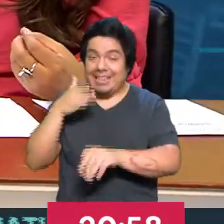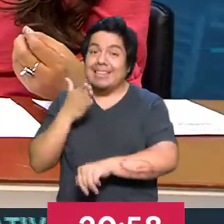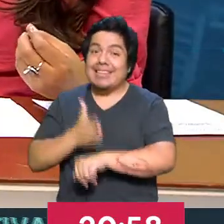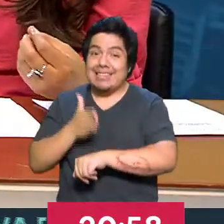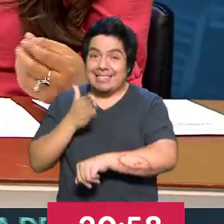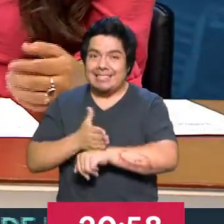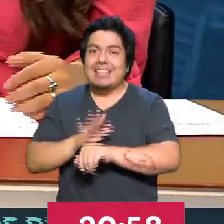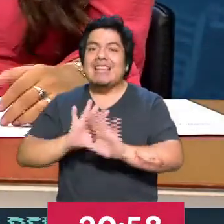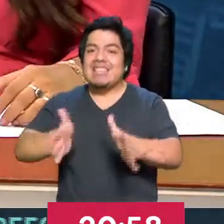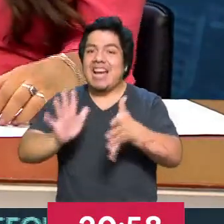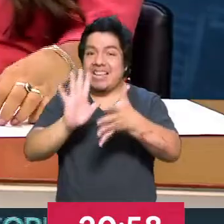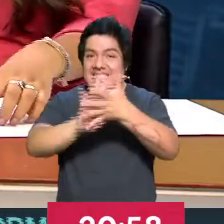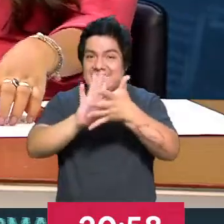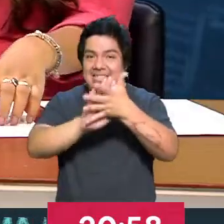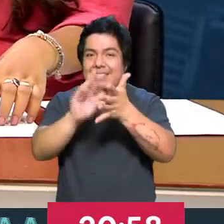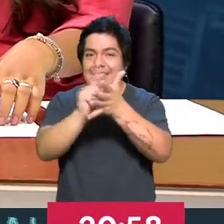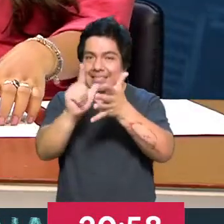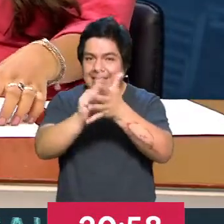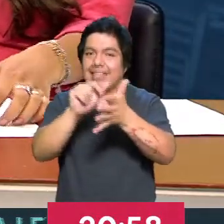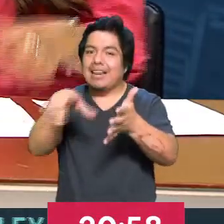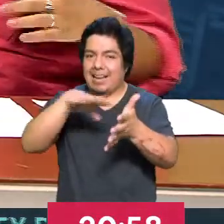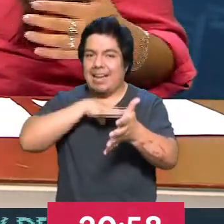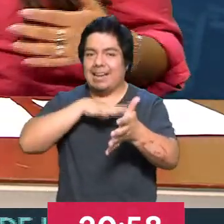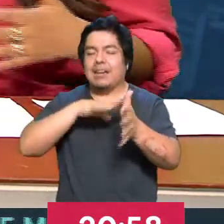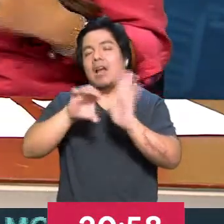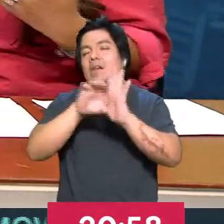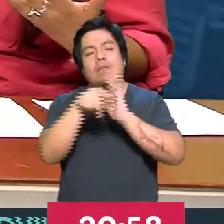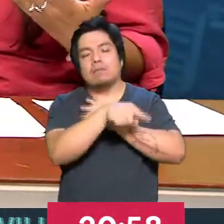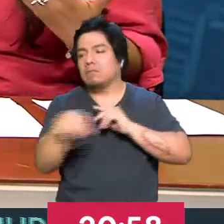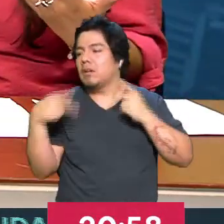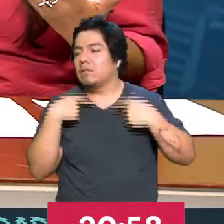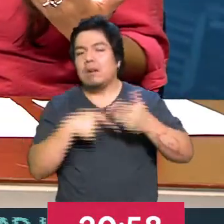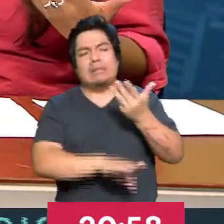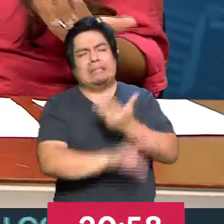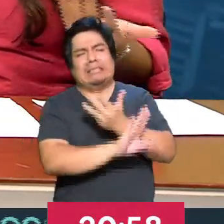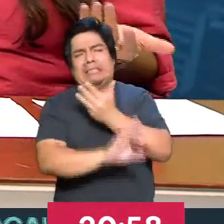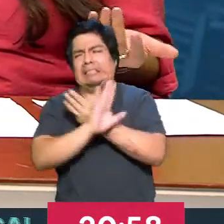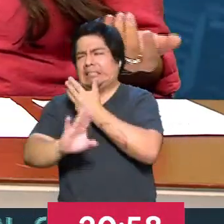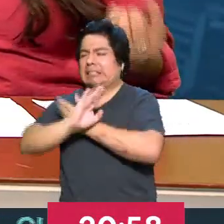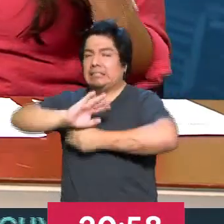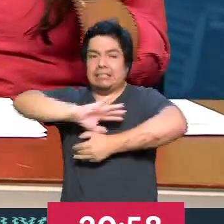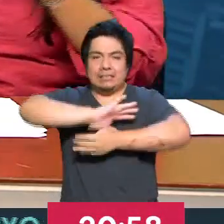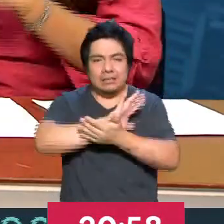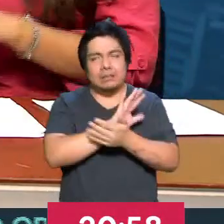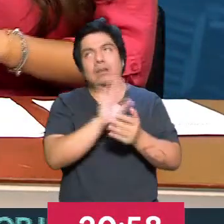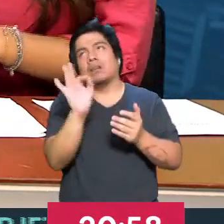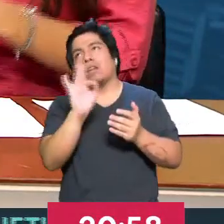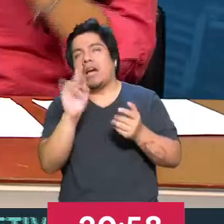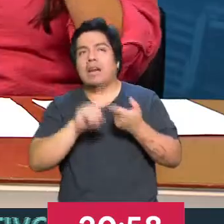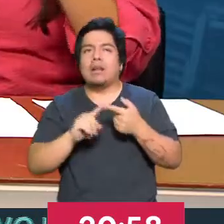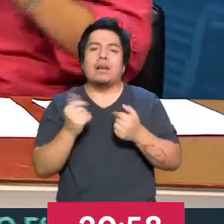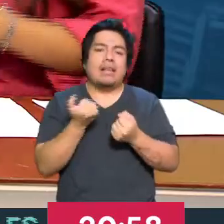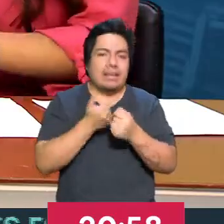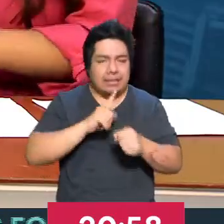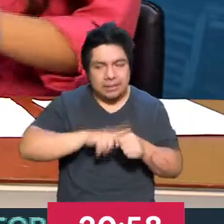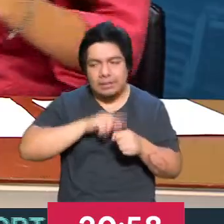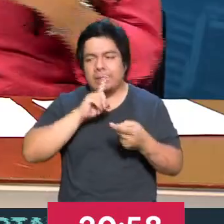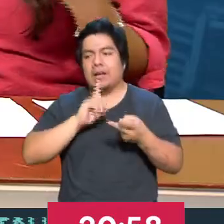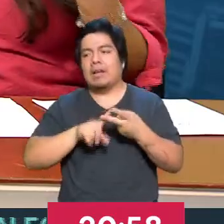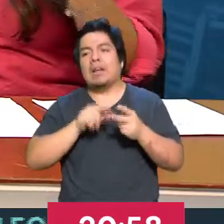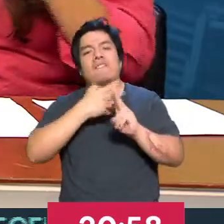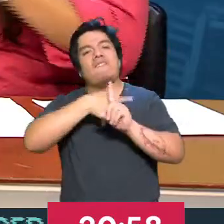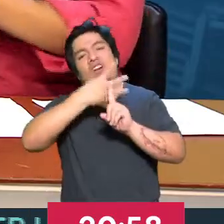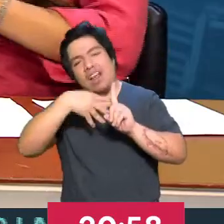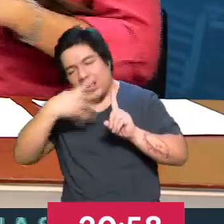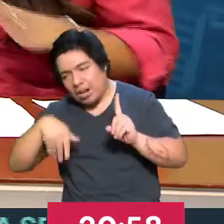está en las leyes. Entonces, cualquier persona que sufra algún acto de discriminación, ya sea por condición social, por preferencias